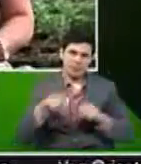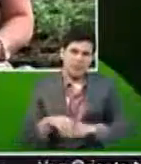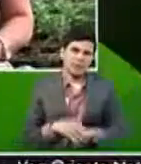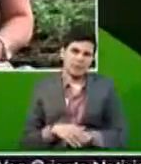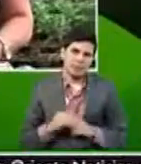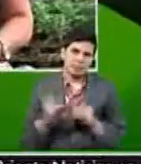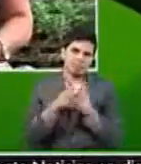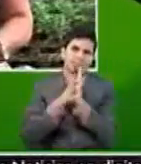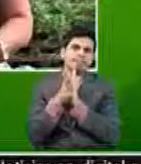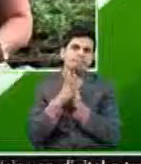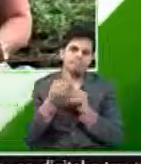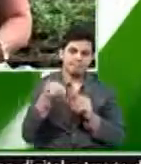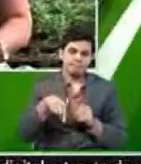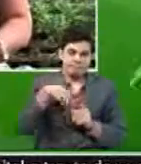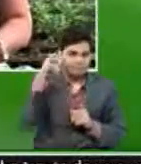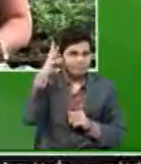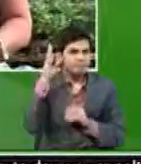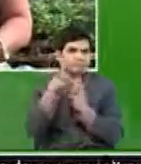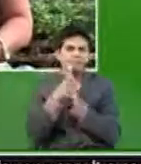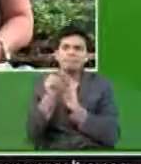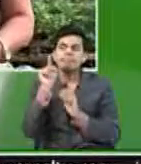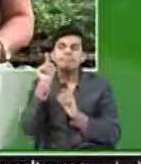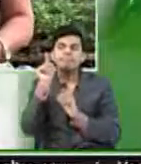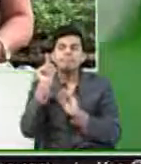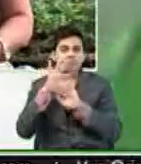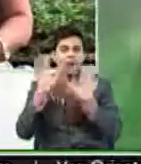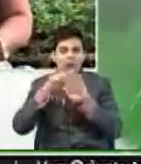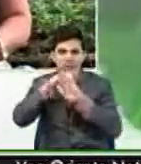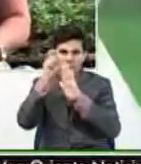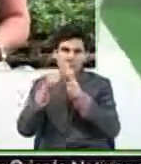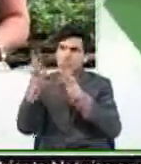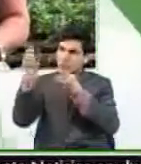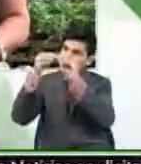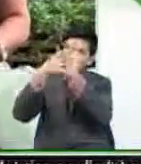que tenemos nosotros desde la capital del norte de Santander. Sigan ustedes con más noticias en estudio. Muy buenas tardes.